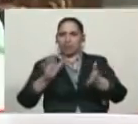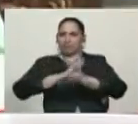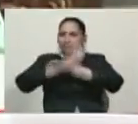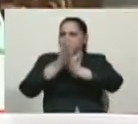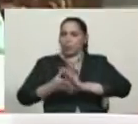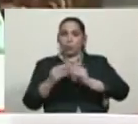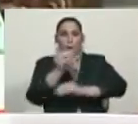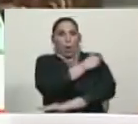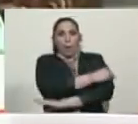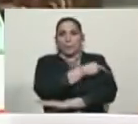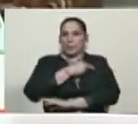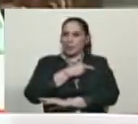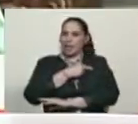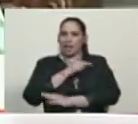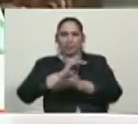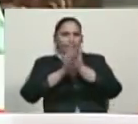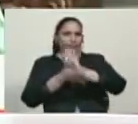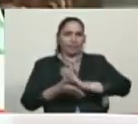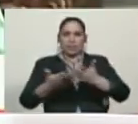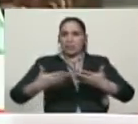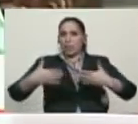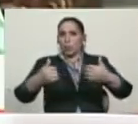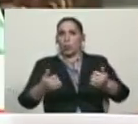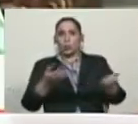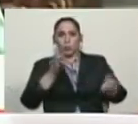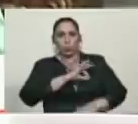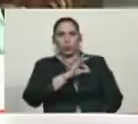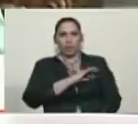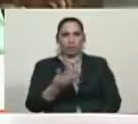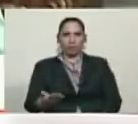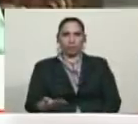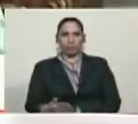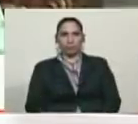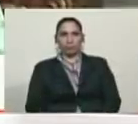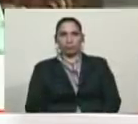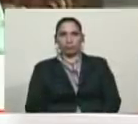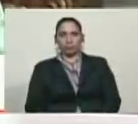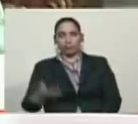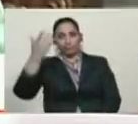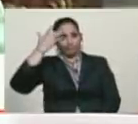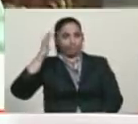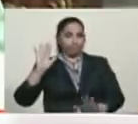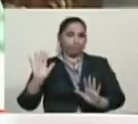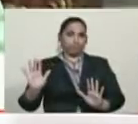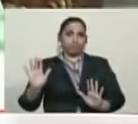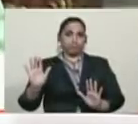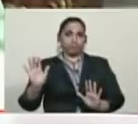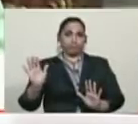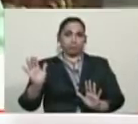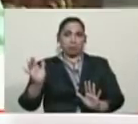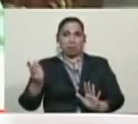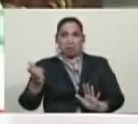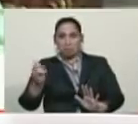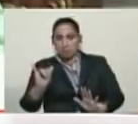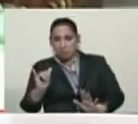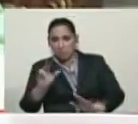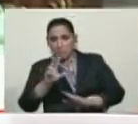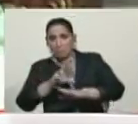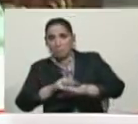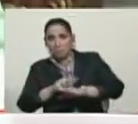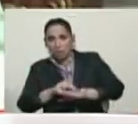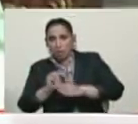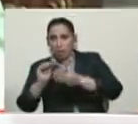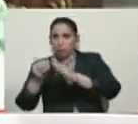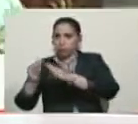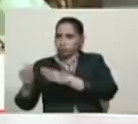hospitales destrozaron el seguro social ni de broma había un médico que uno en su comunidad